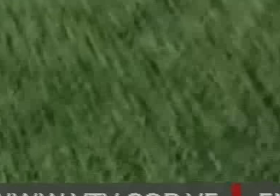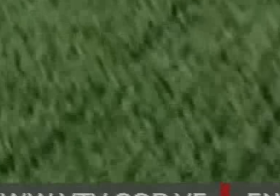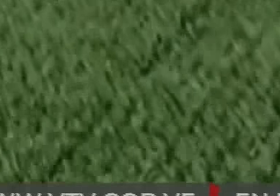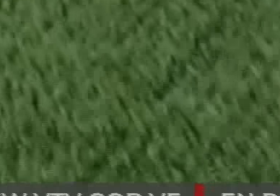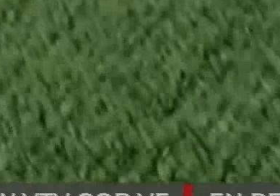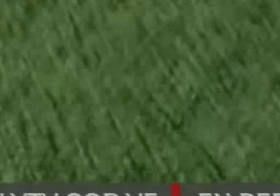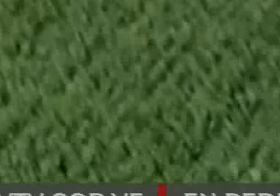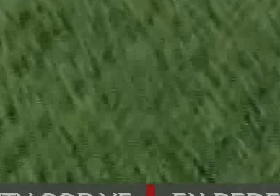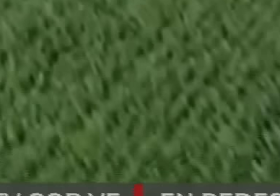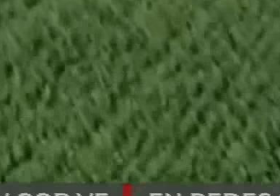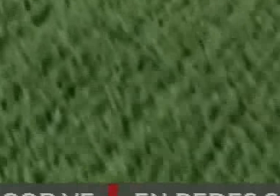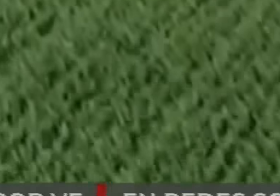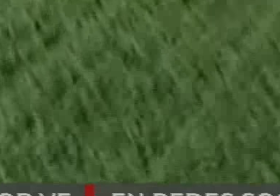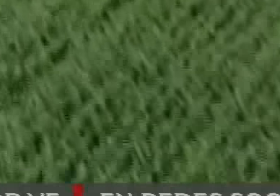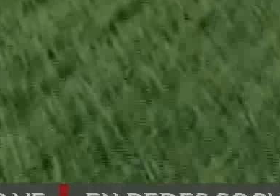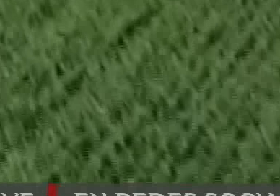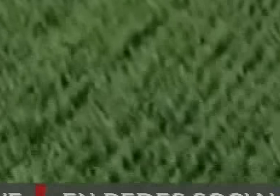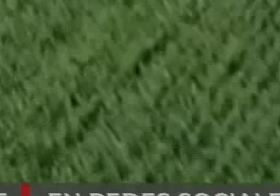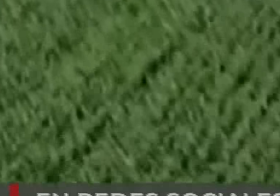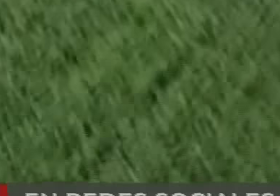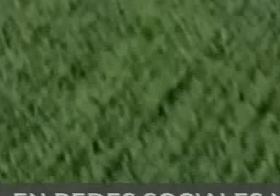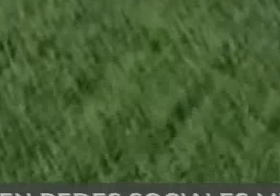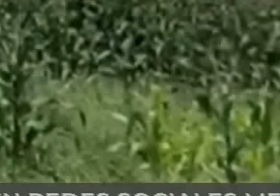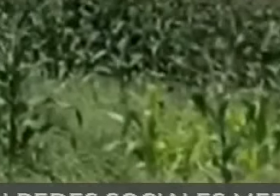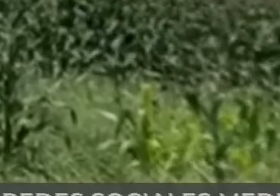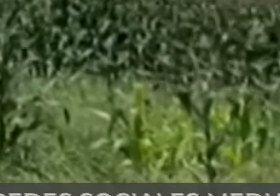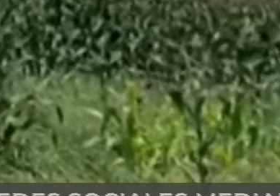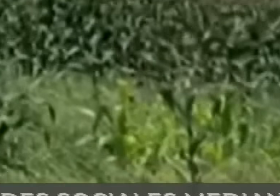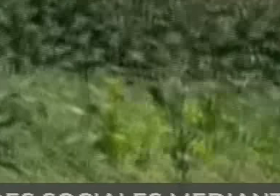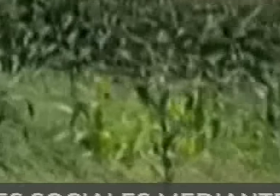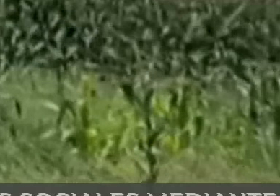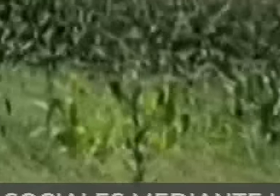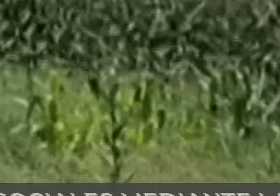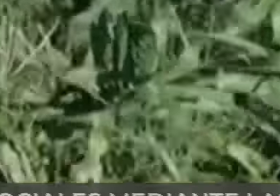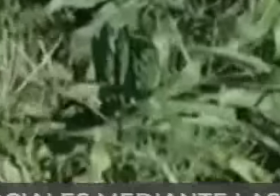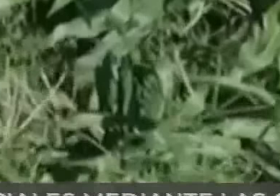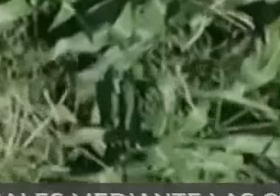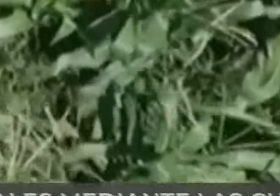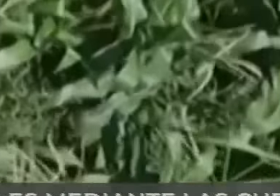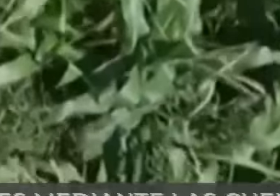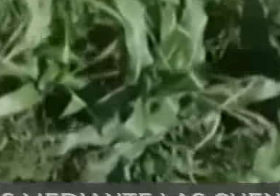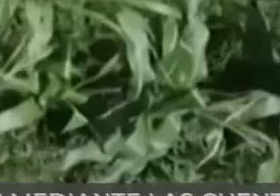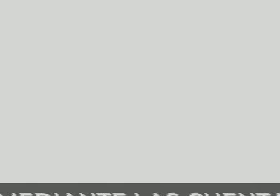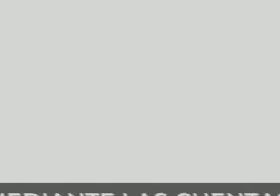tantas tierras fértiles y con una capacidad productiva increíble.